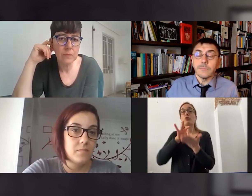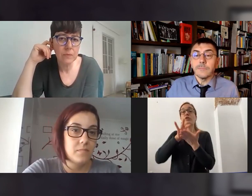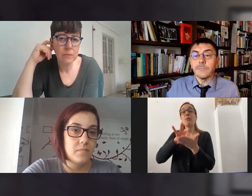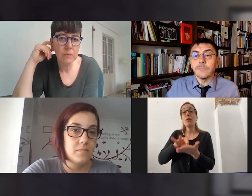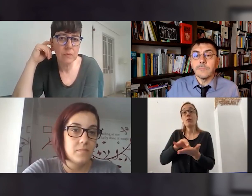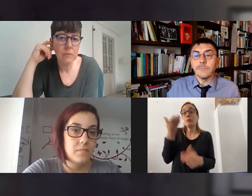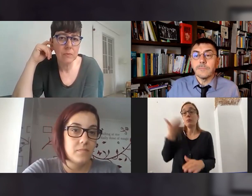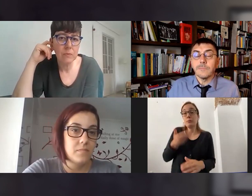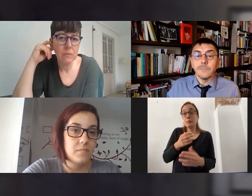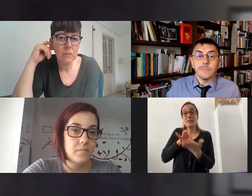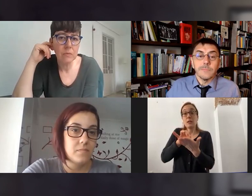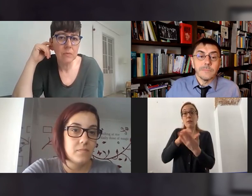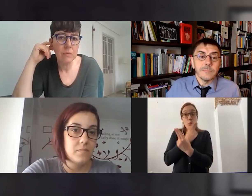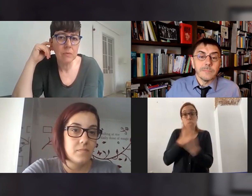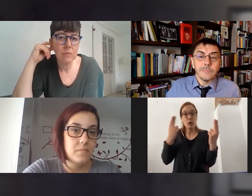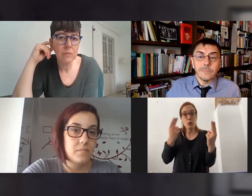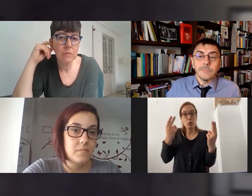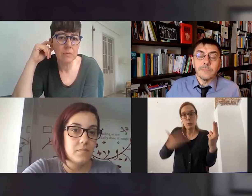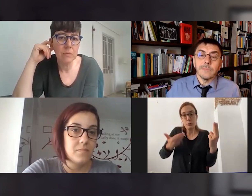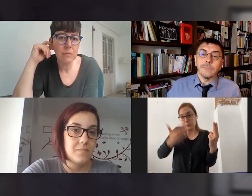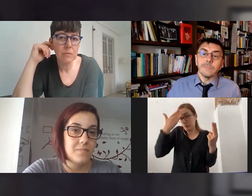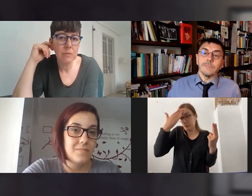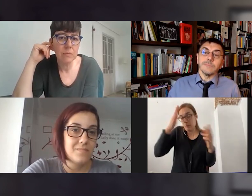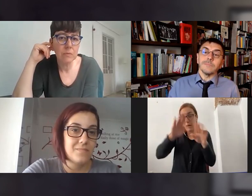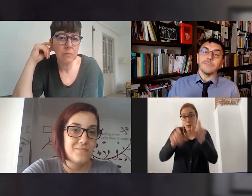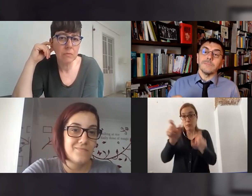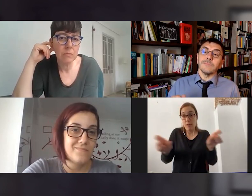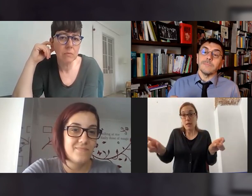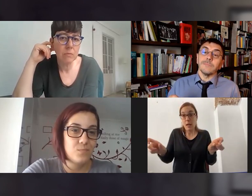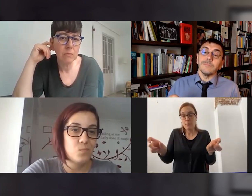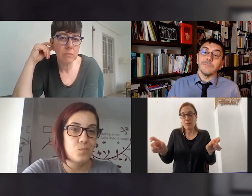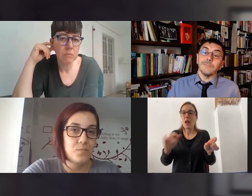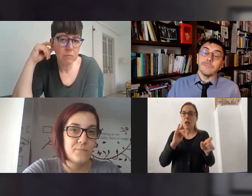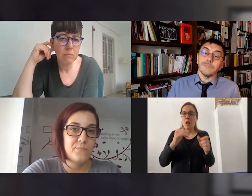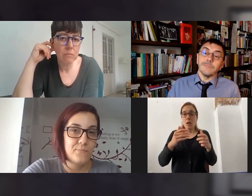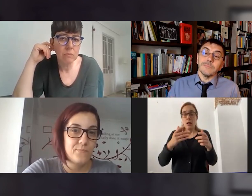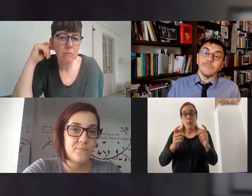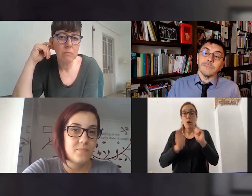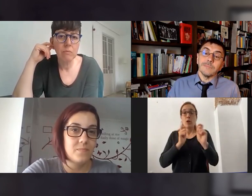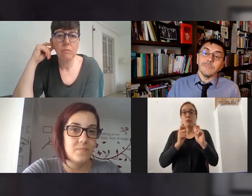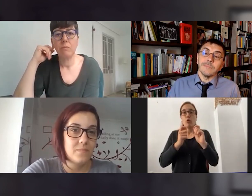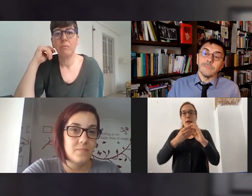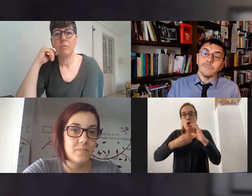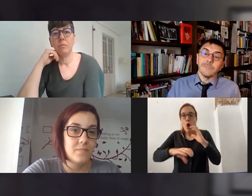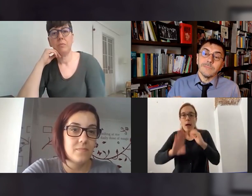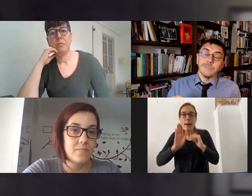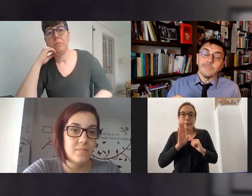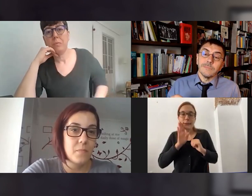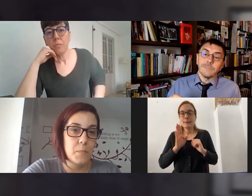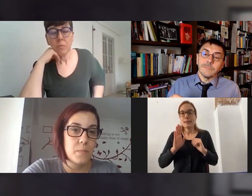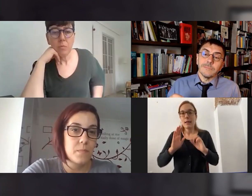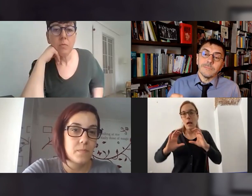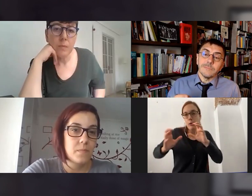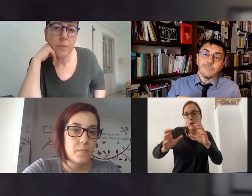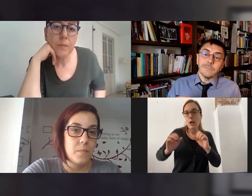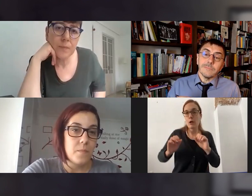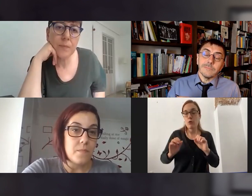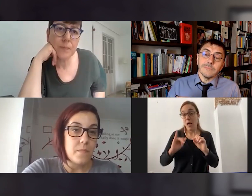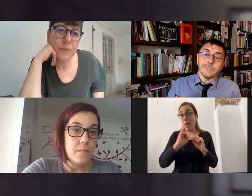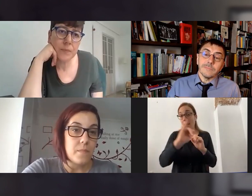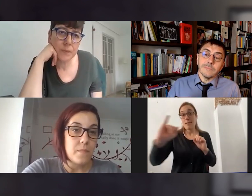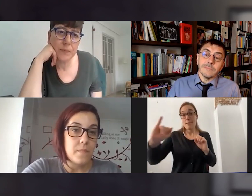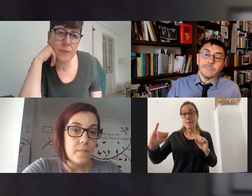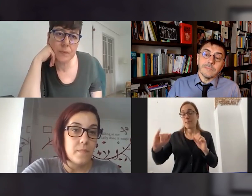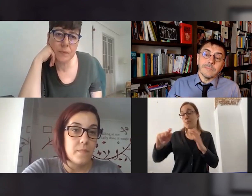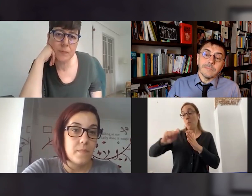servicio público esencial para la ciudadanía. Pero claro, existe un periodismo de cloacas, un periodismo reaccionario, que encima durante estos meses